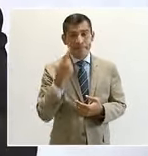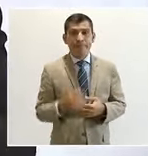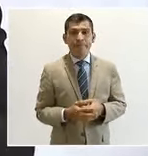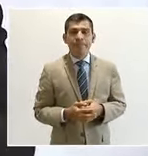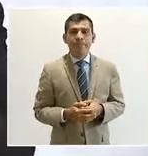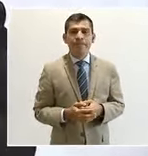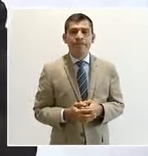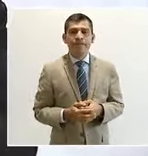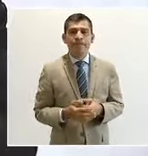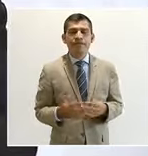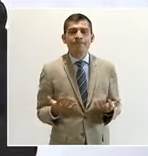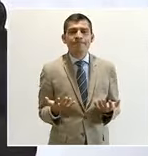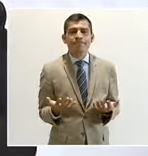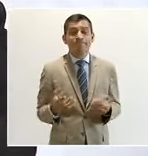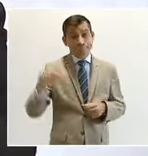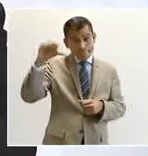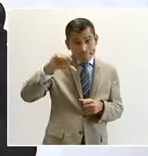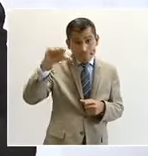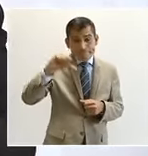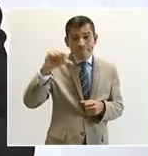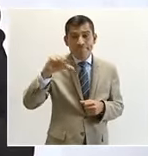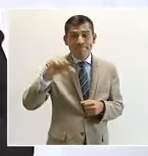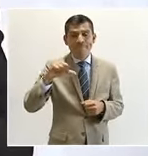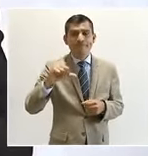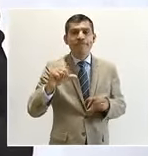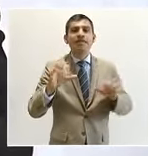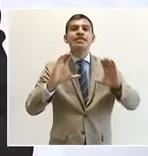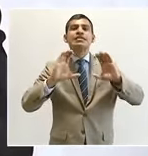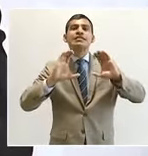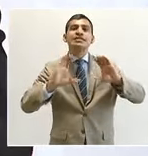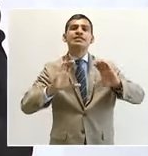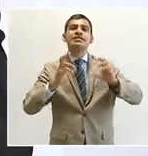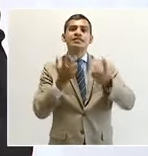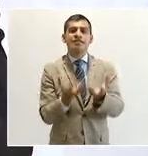aquí en chilchota